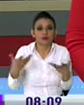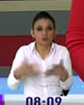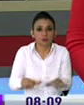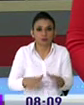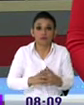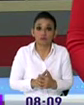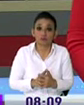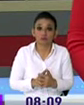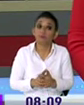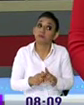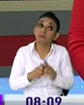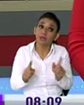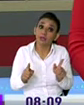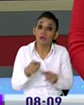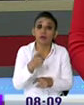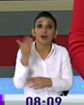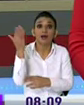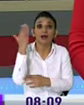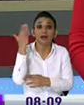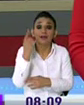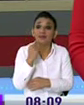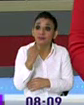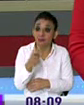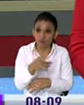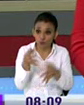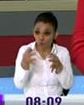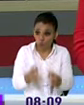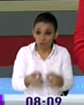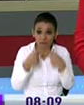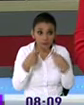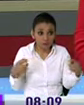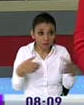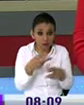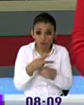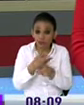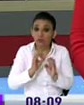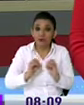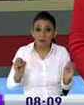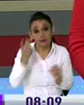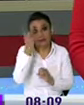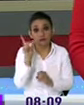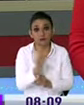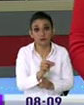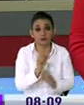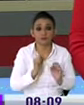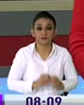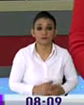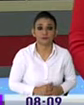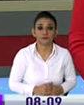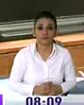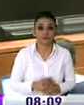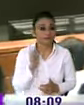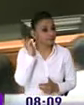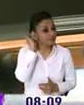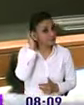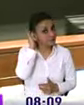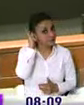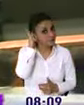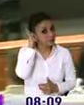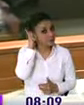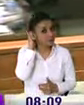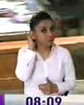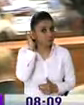anuncio preliminar del alcalde de la ciudad de no convocar al Pleno Metropolitano para tomar una decisión.